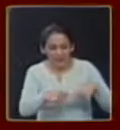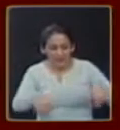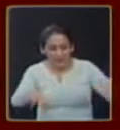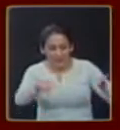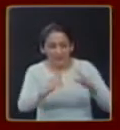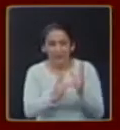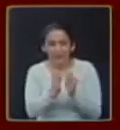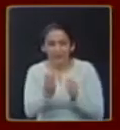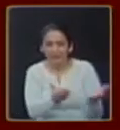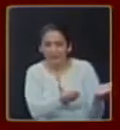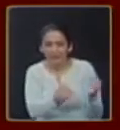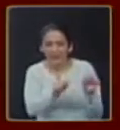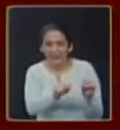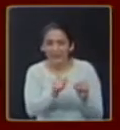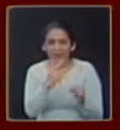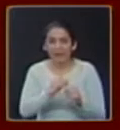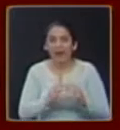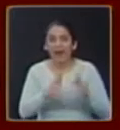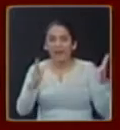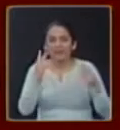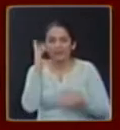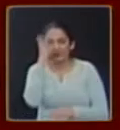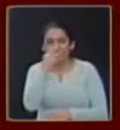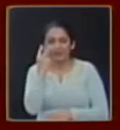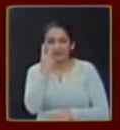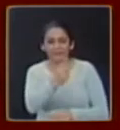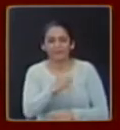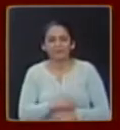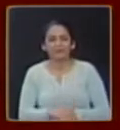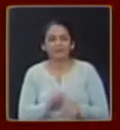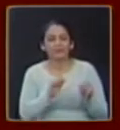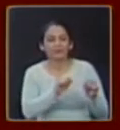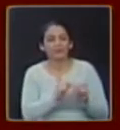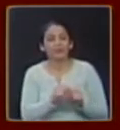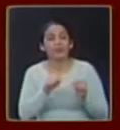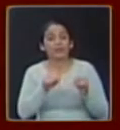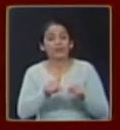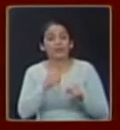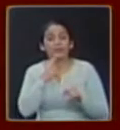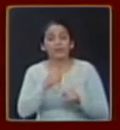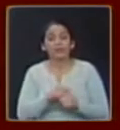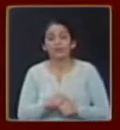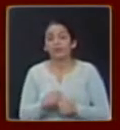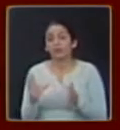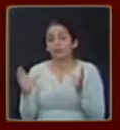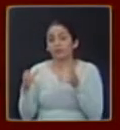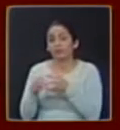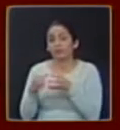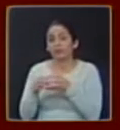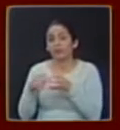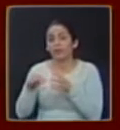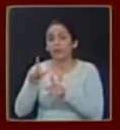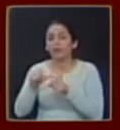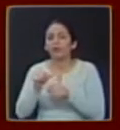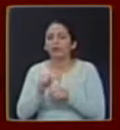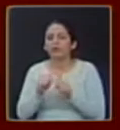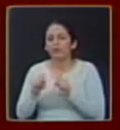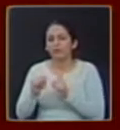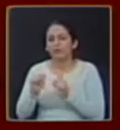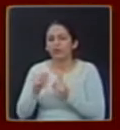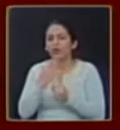destacar que la fundación que será beneficiada es un lugar que alberga a 24 niños con parálisis cerebral y